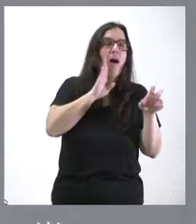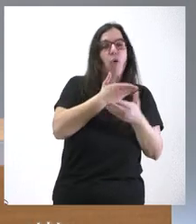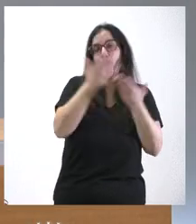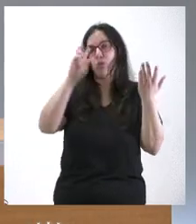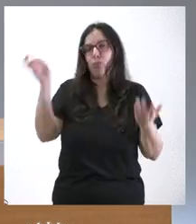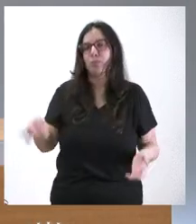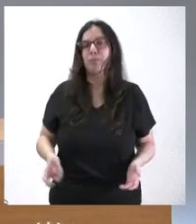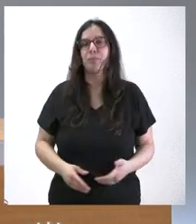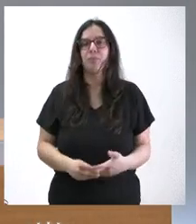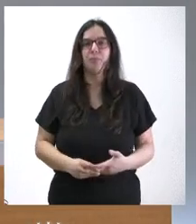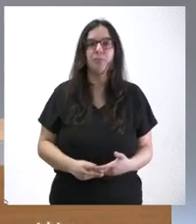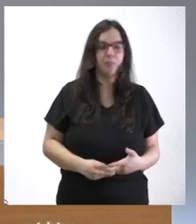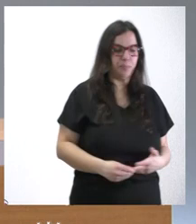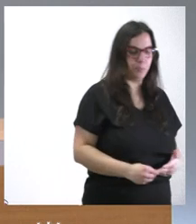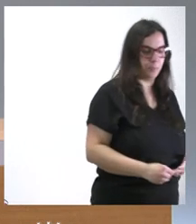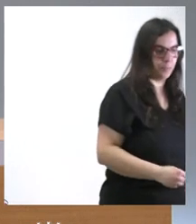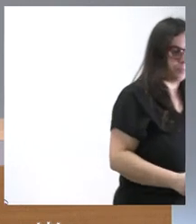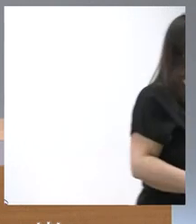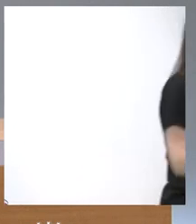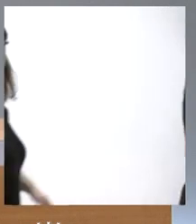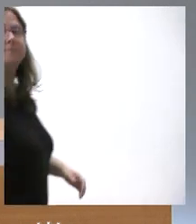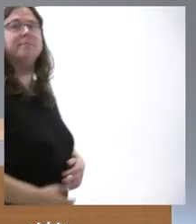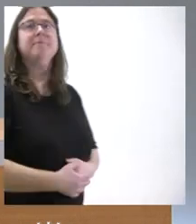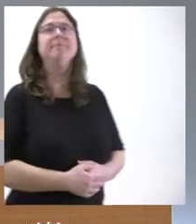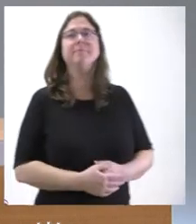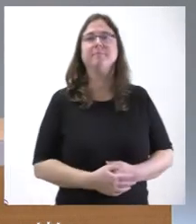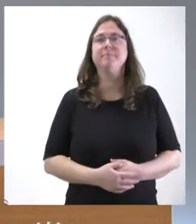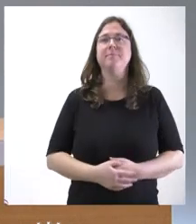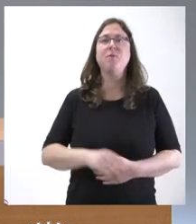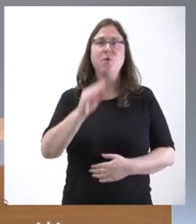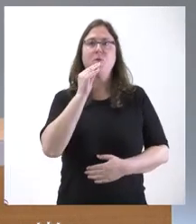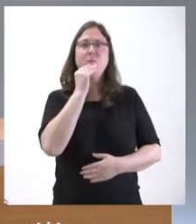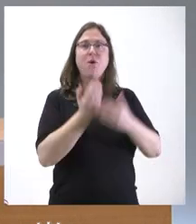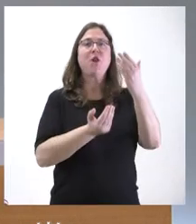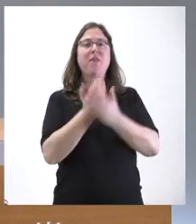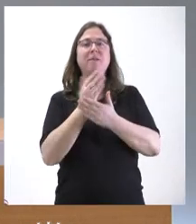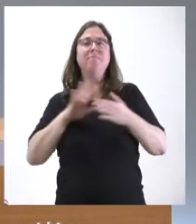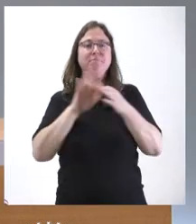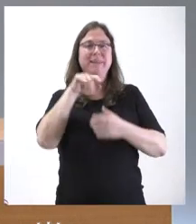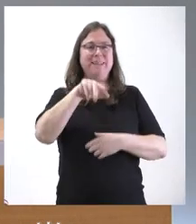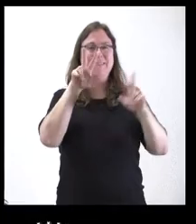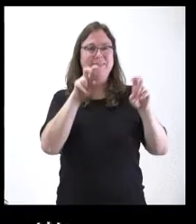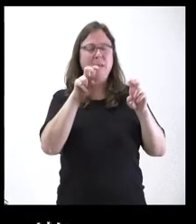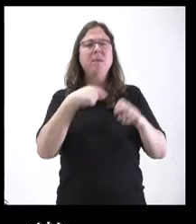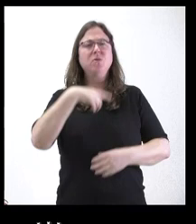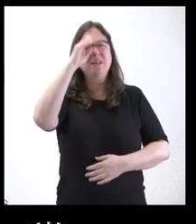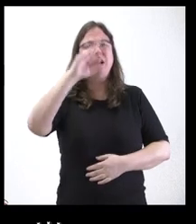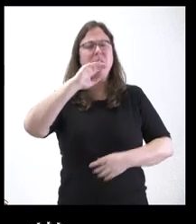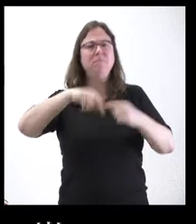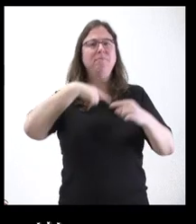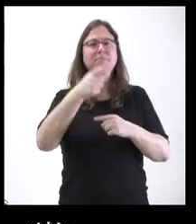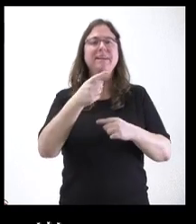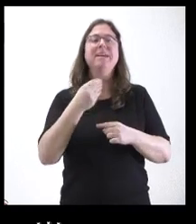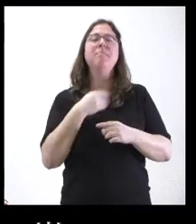otro Sí buenos días portavoz Eh en relación a esto que no estaba comentando no sé si ha surtido algún efecto la carta del del